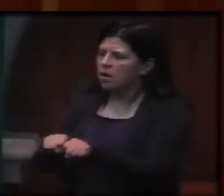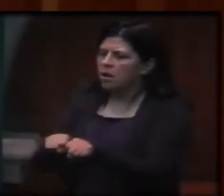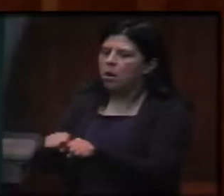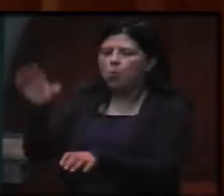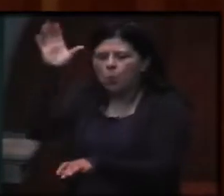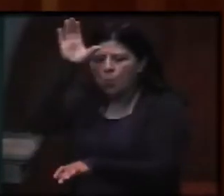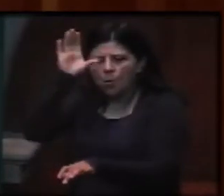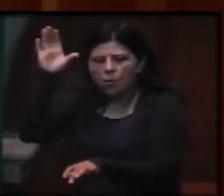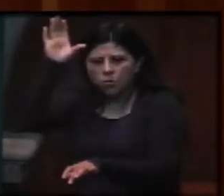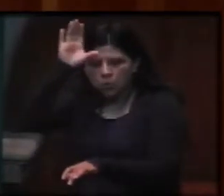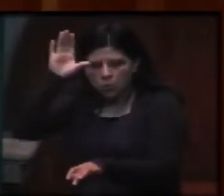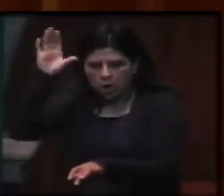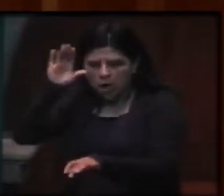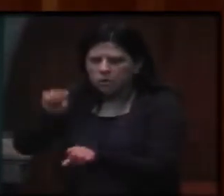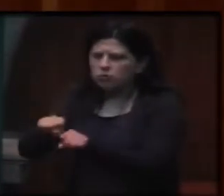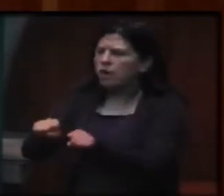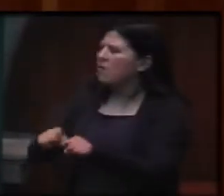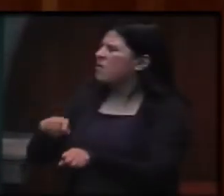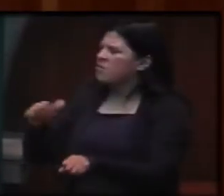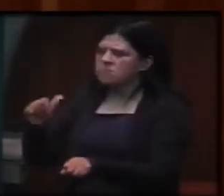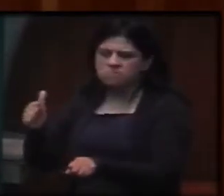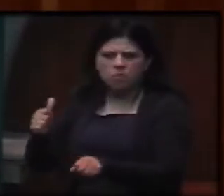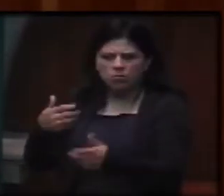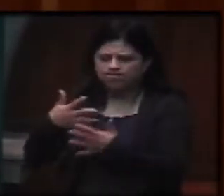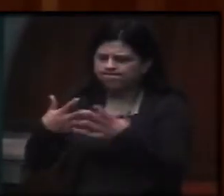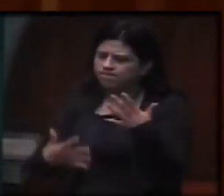civil o de otro tipo.